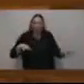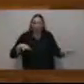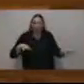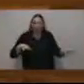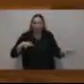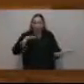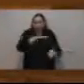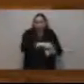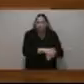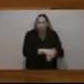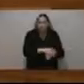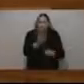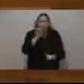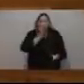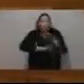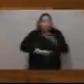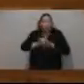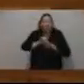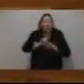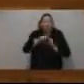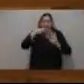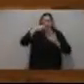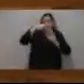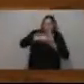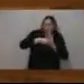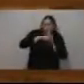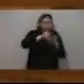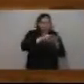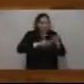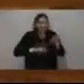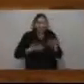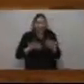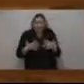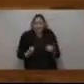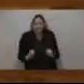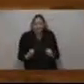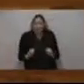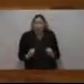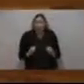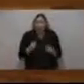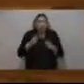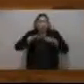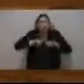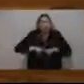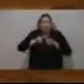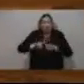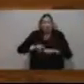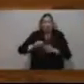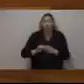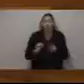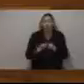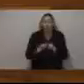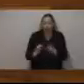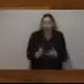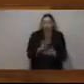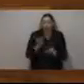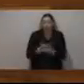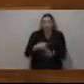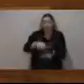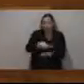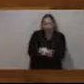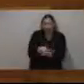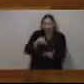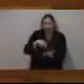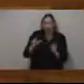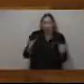haber leído la normativa correspondiente. Revisando los boletines de esta Junta, en el año 2003, decía el señor